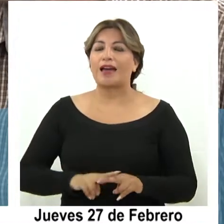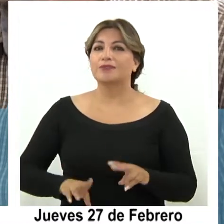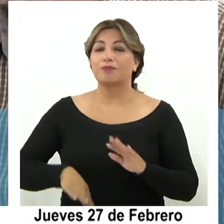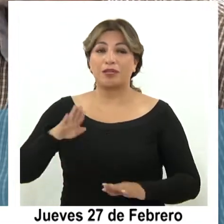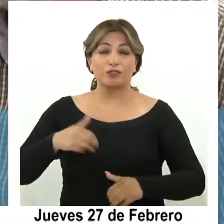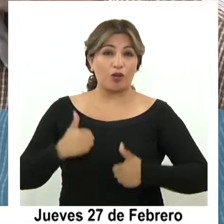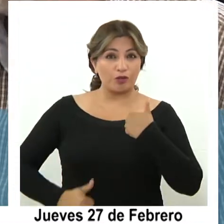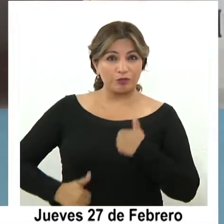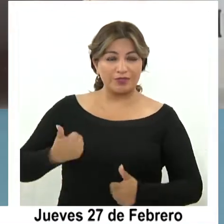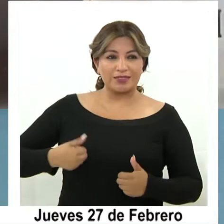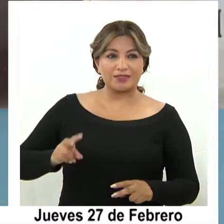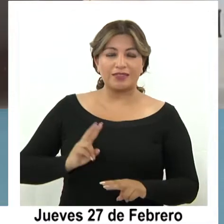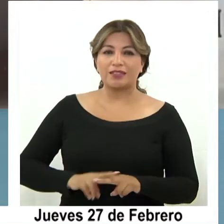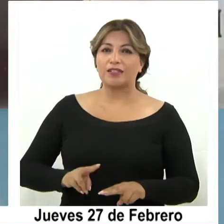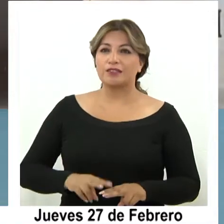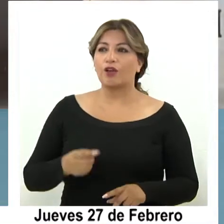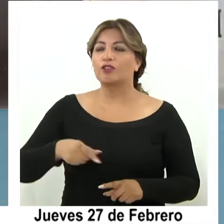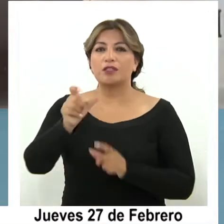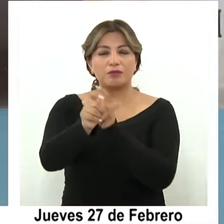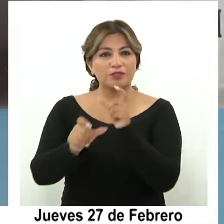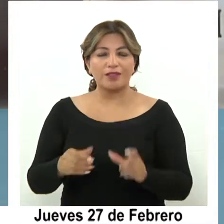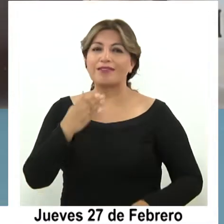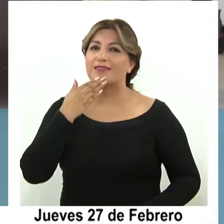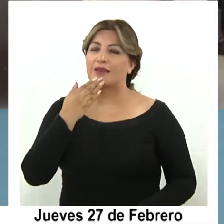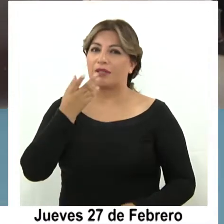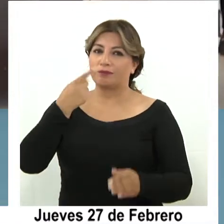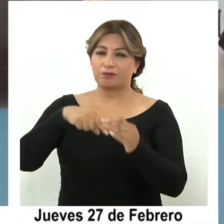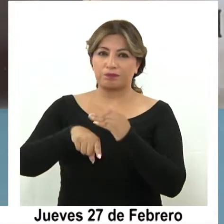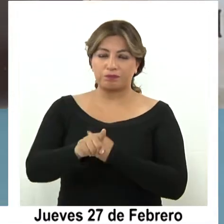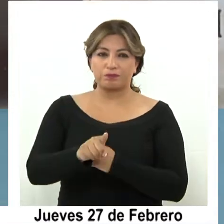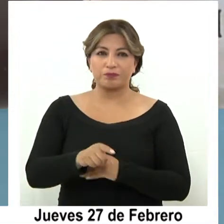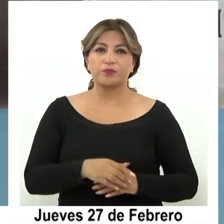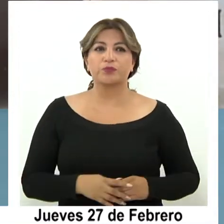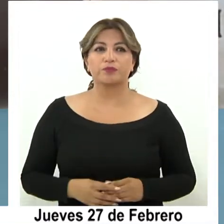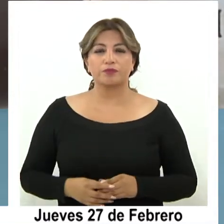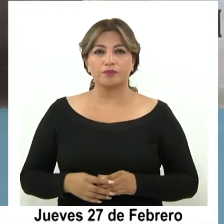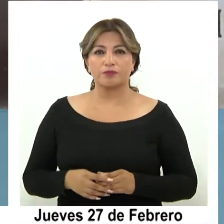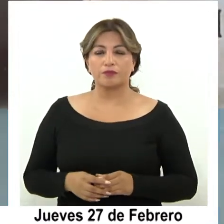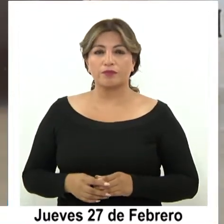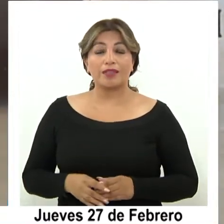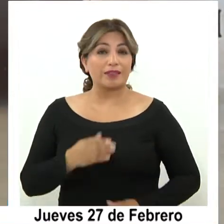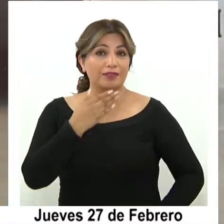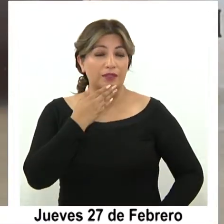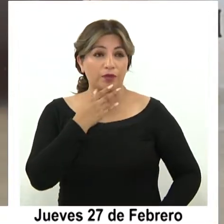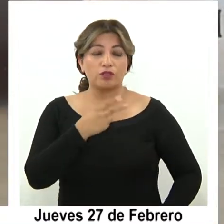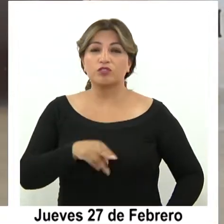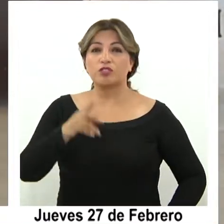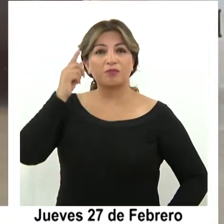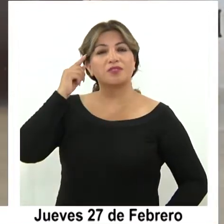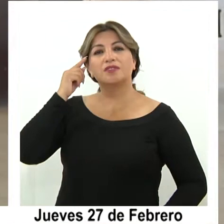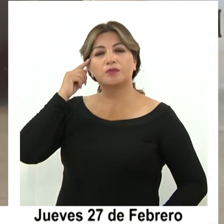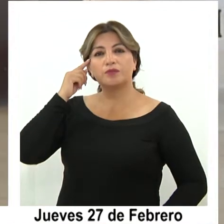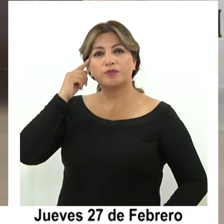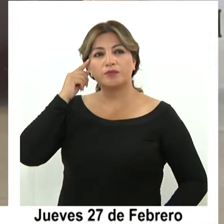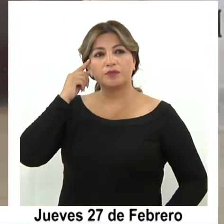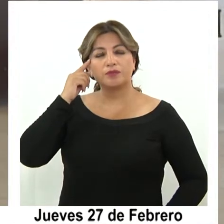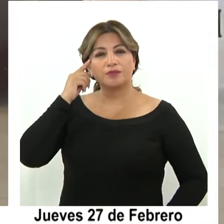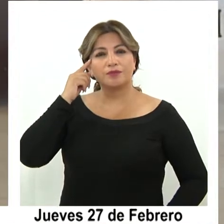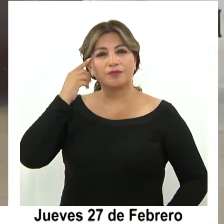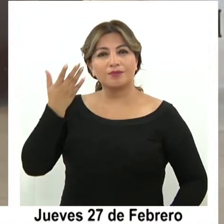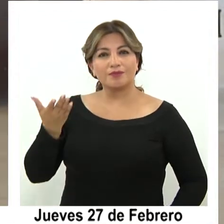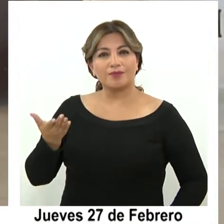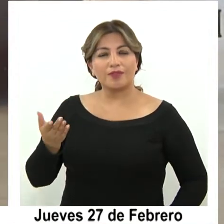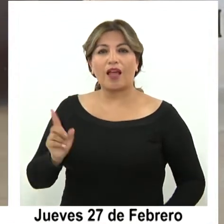más competencia, que establece que van a ser otros los que también van a poder entrar dentro de la administración. Y por lo tanto nos parece lógico que ellos